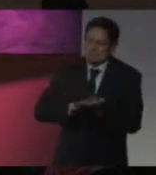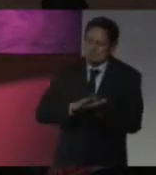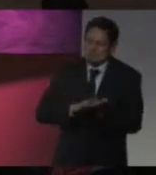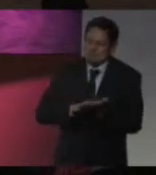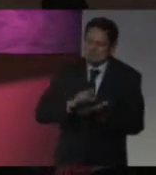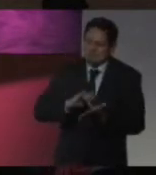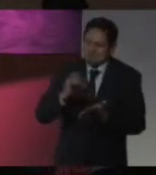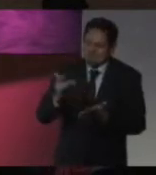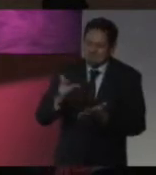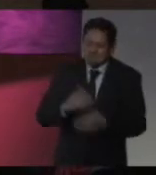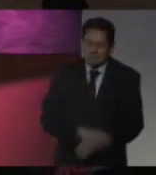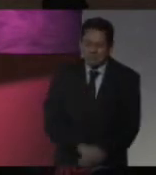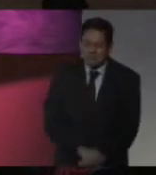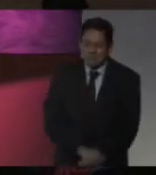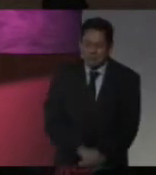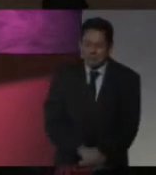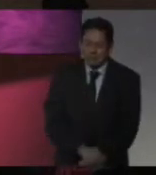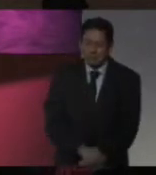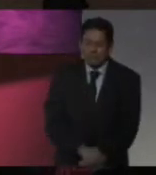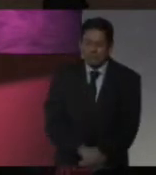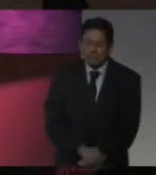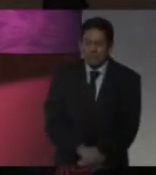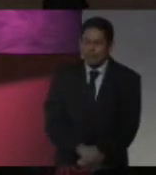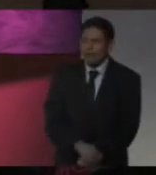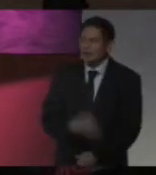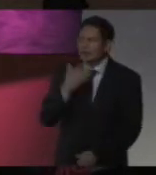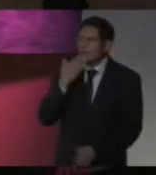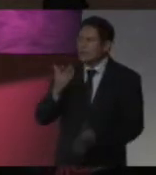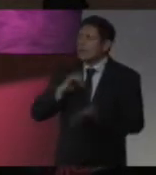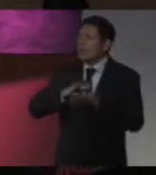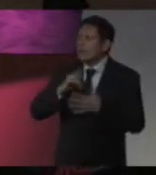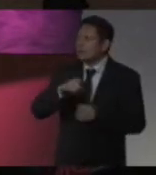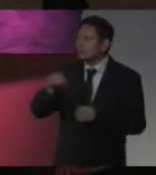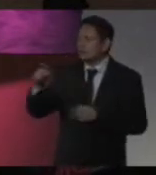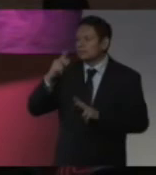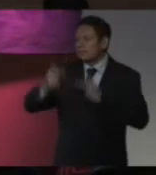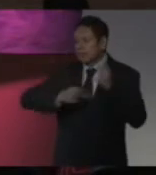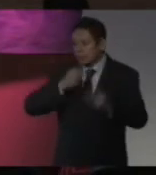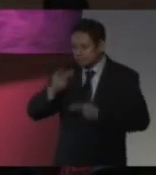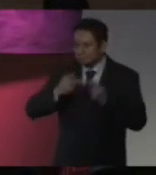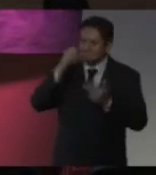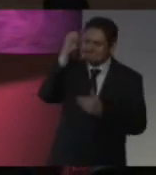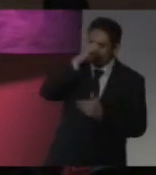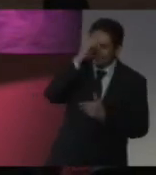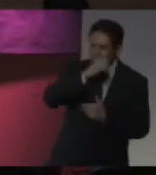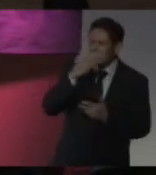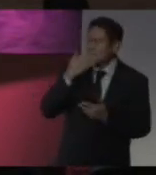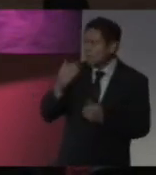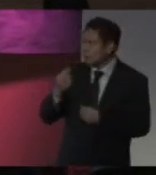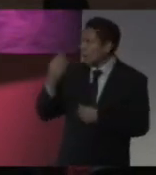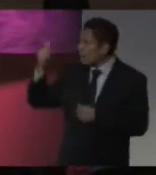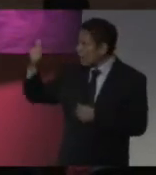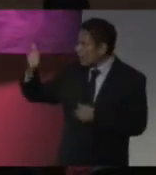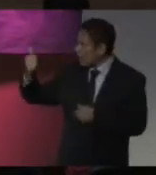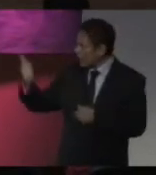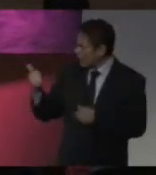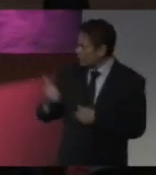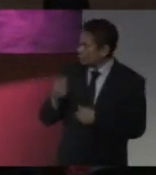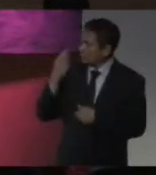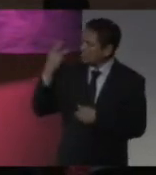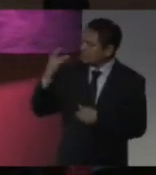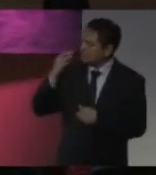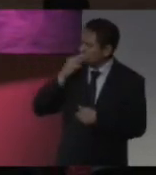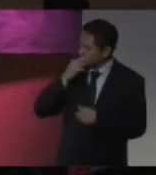Gracias. Bueno, muchas gracias por sus preguntas y sus comentarios. Les vamos a dar 3 minutos para que